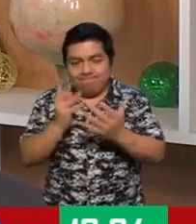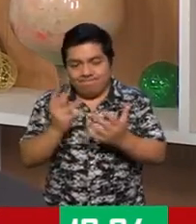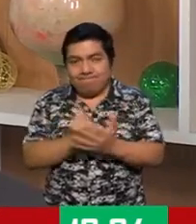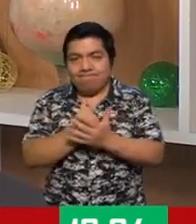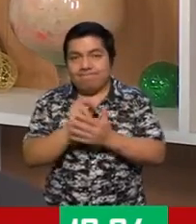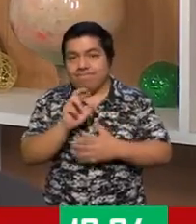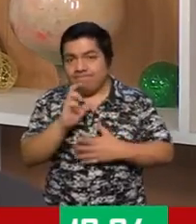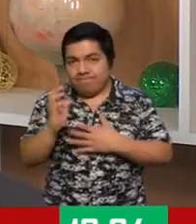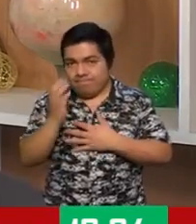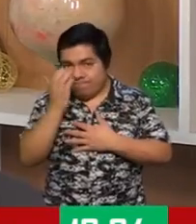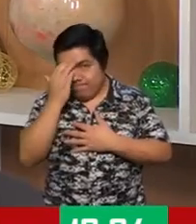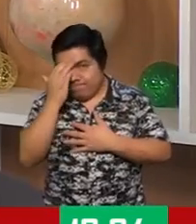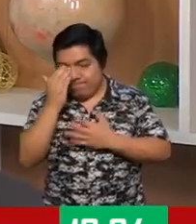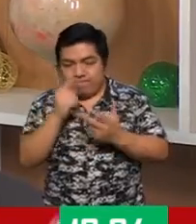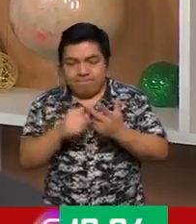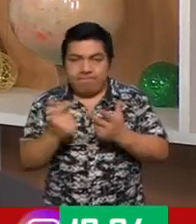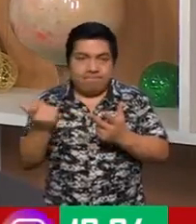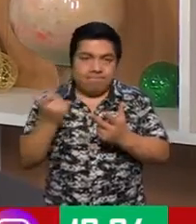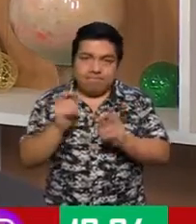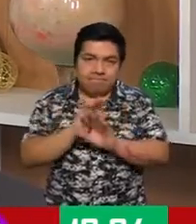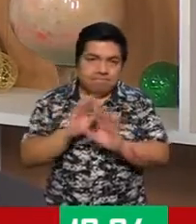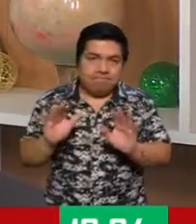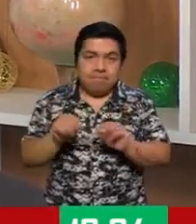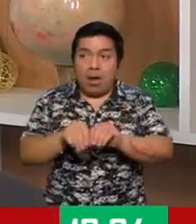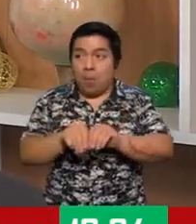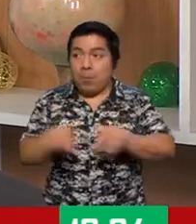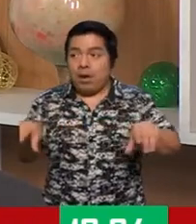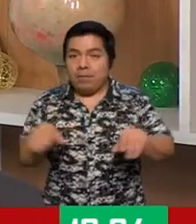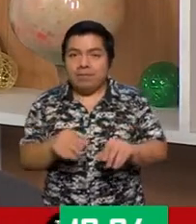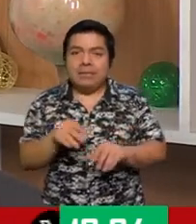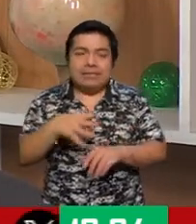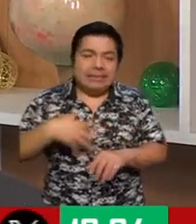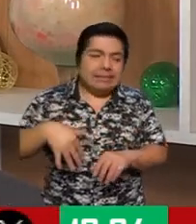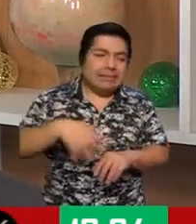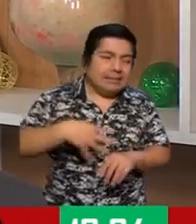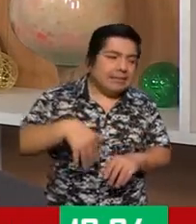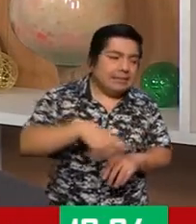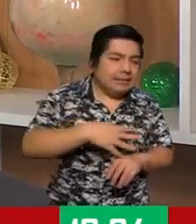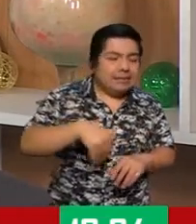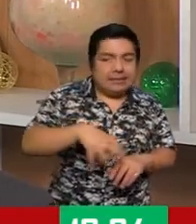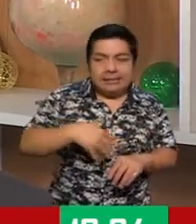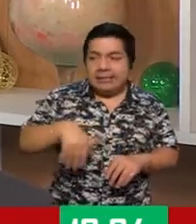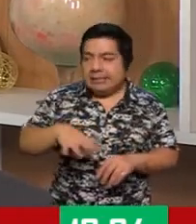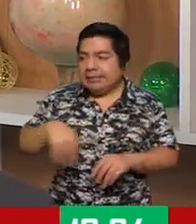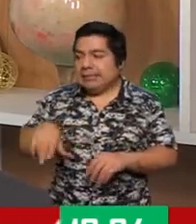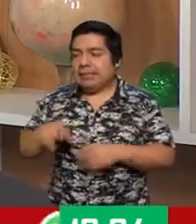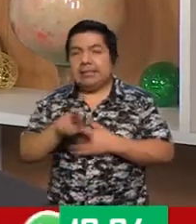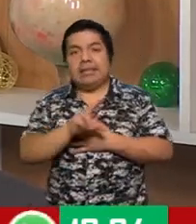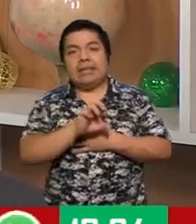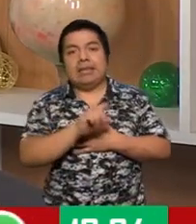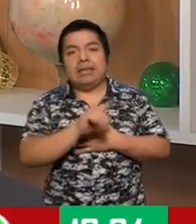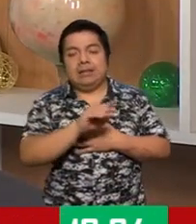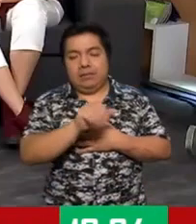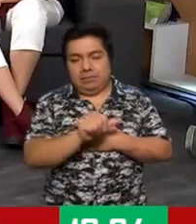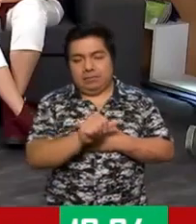el reconocimiento y algo económico, pero no es la publicación. Así que seguimos buscando el hogar. Que resistencia, que publicar la poesía.